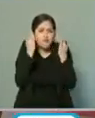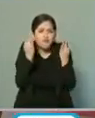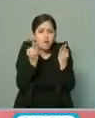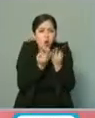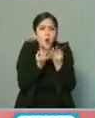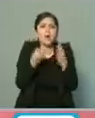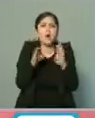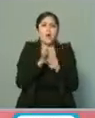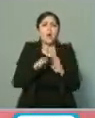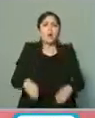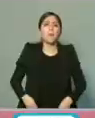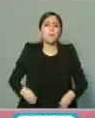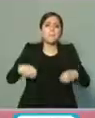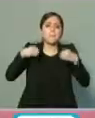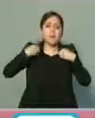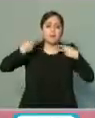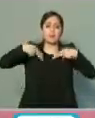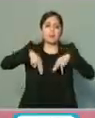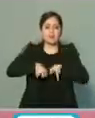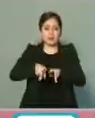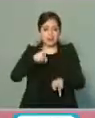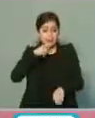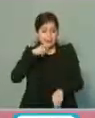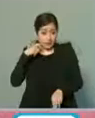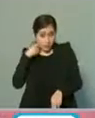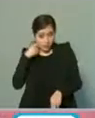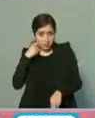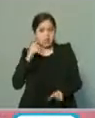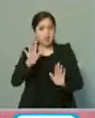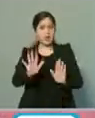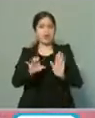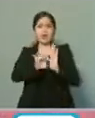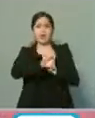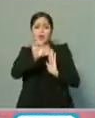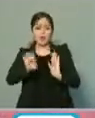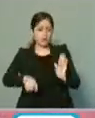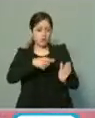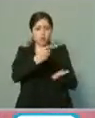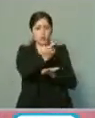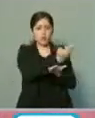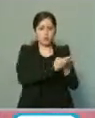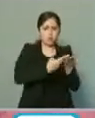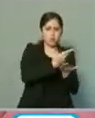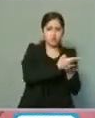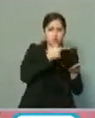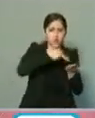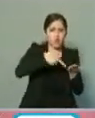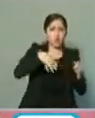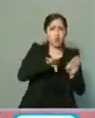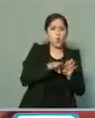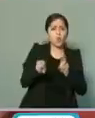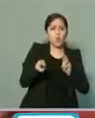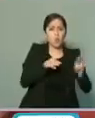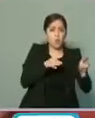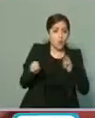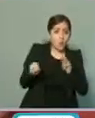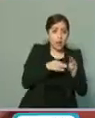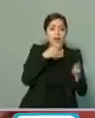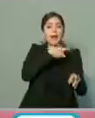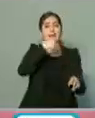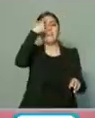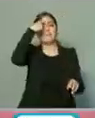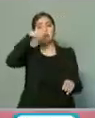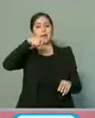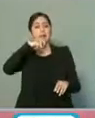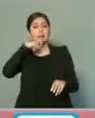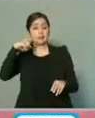la sexualidad? O sea, al final del día, como se ilustró, entonces como que todo a la historia ha pasado como este rollo de más bien posiciones sexuales,